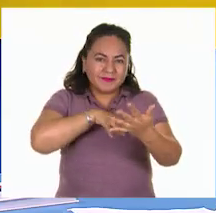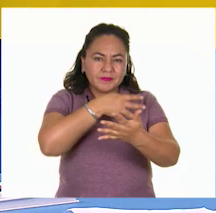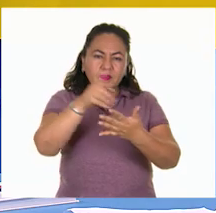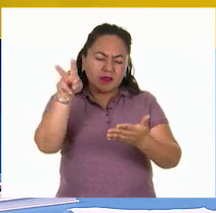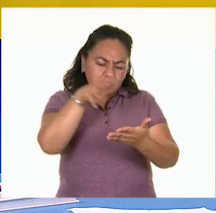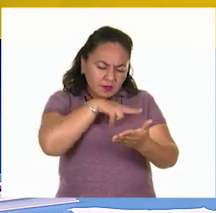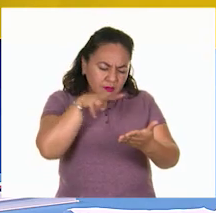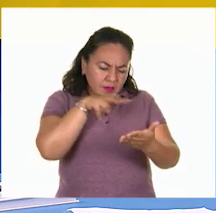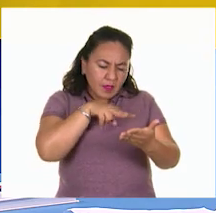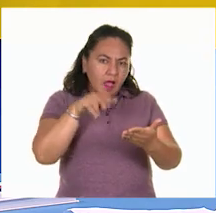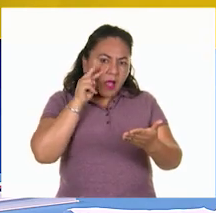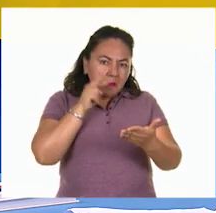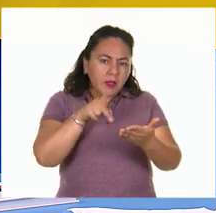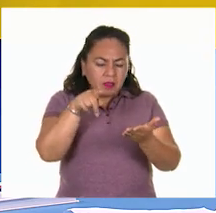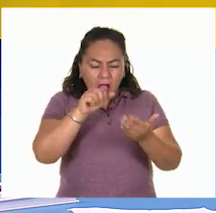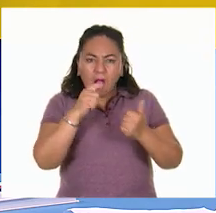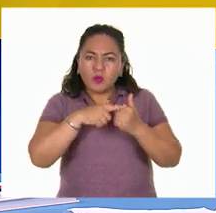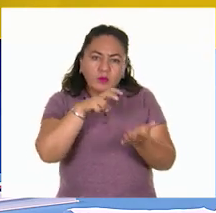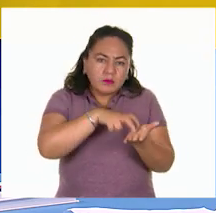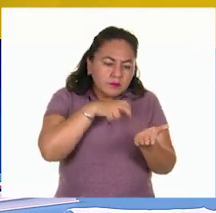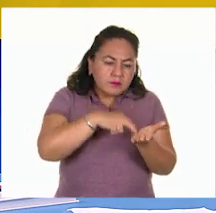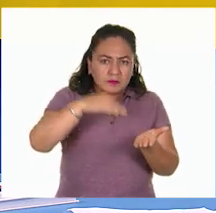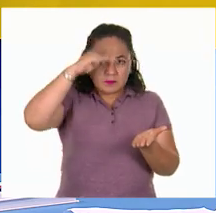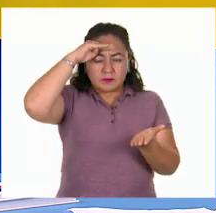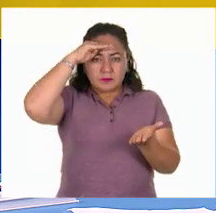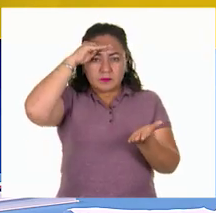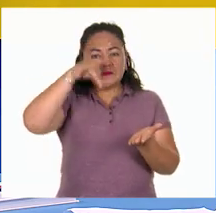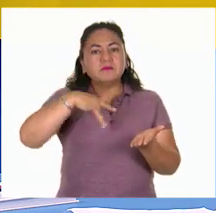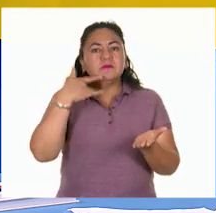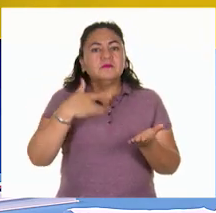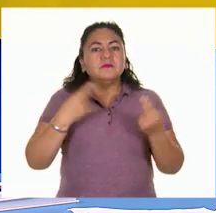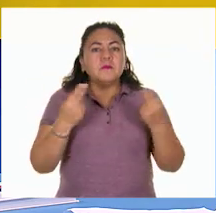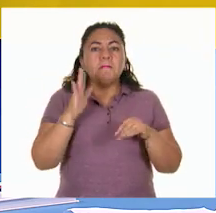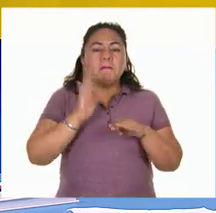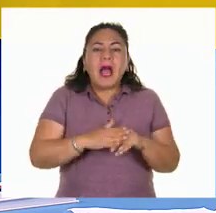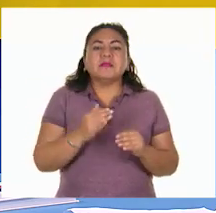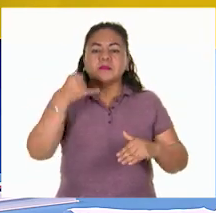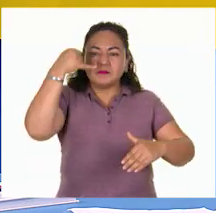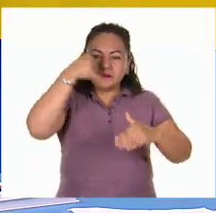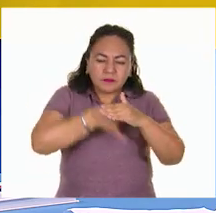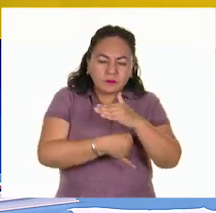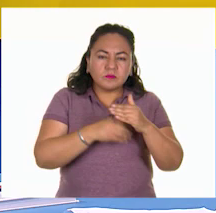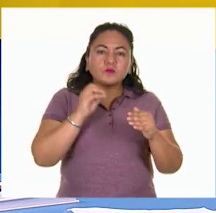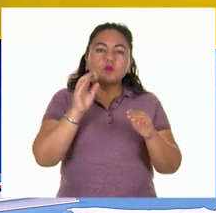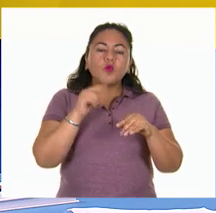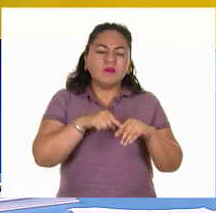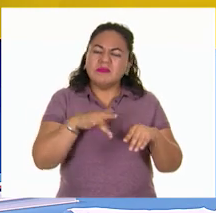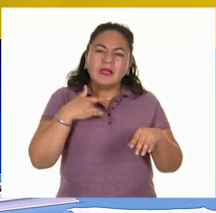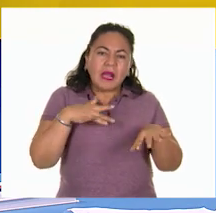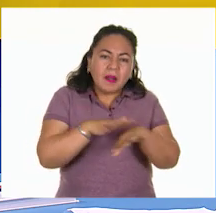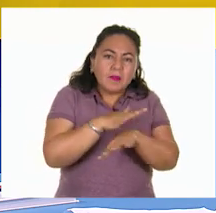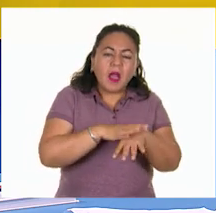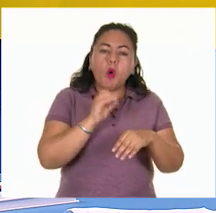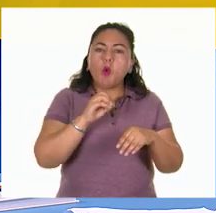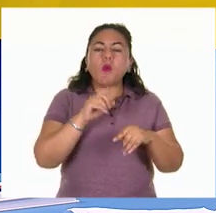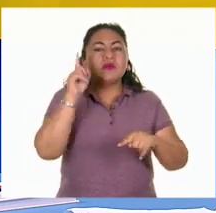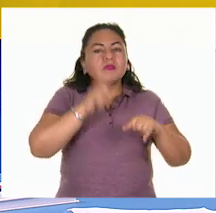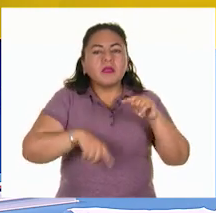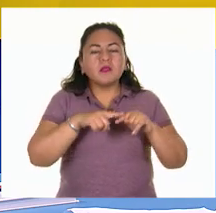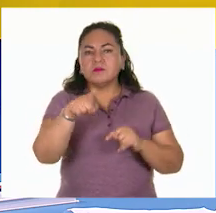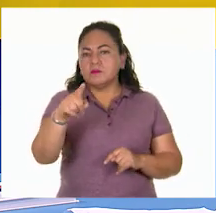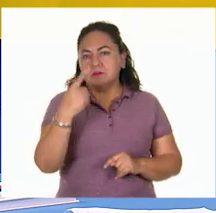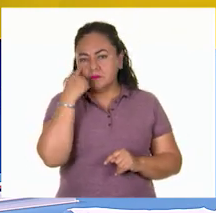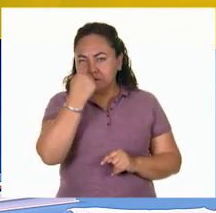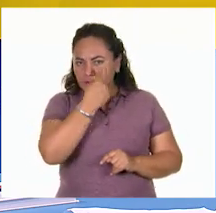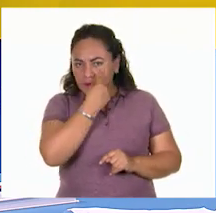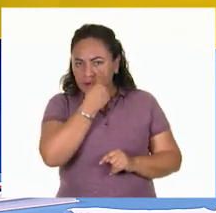o corrijan si observan algo que consideren que necesitan ampliar, eliminar o cambiar. Ahora, para enriquecer el